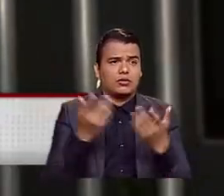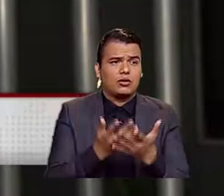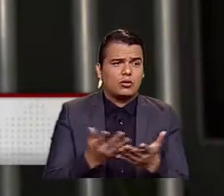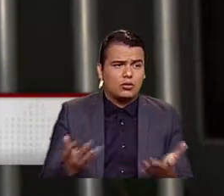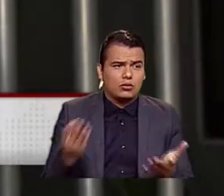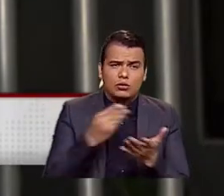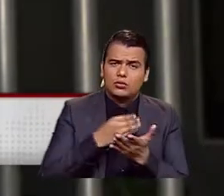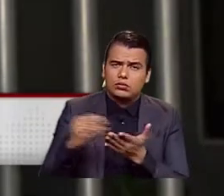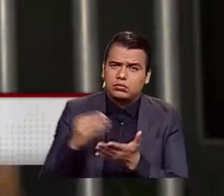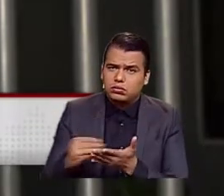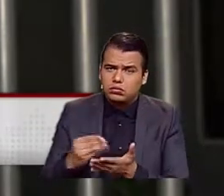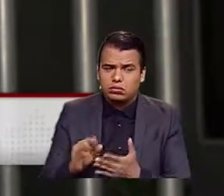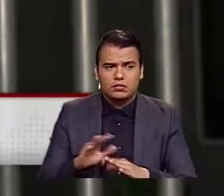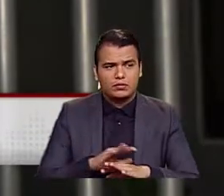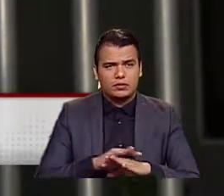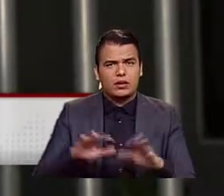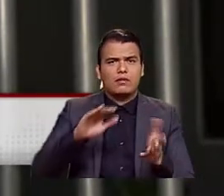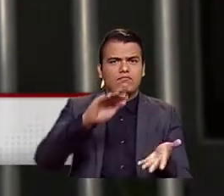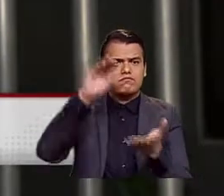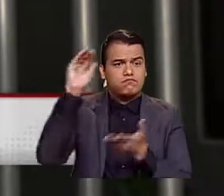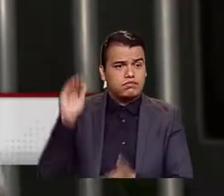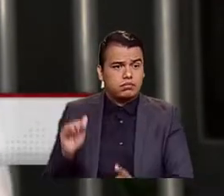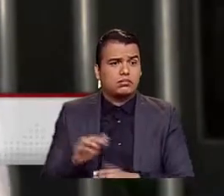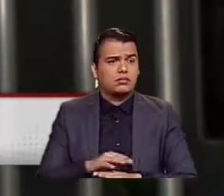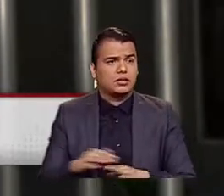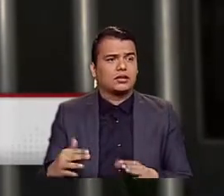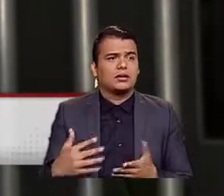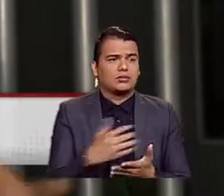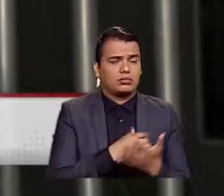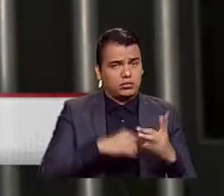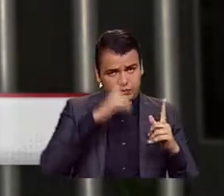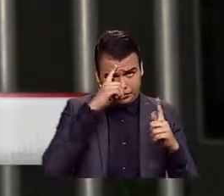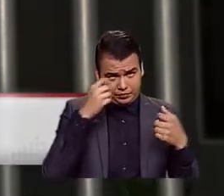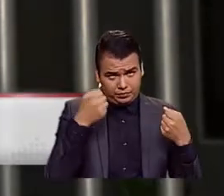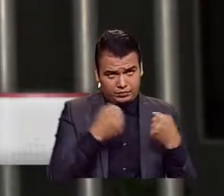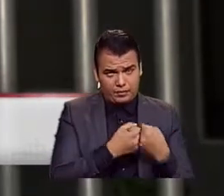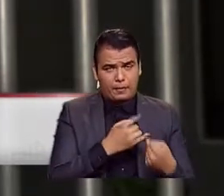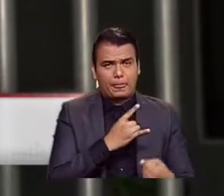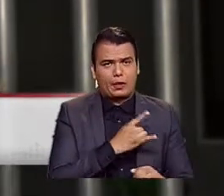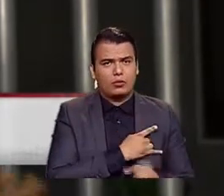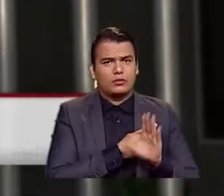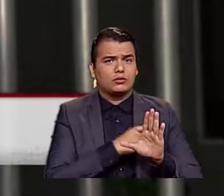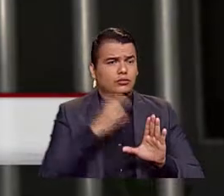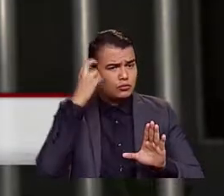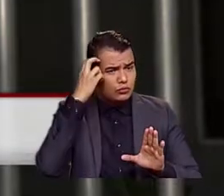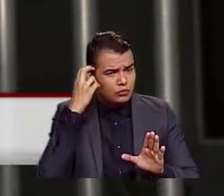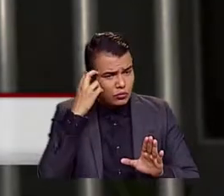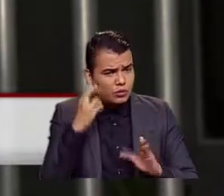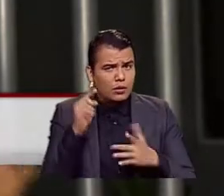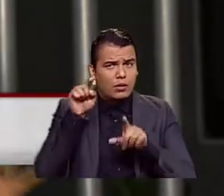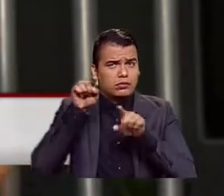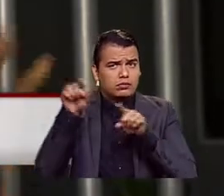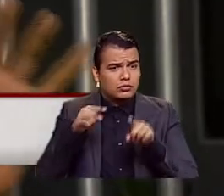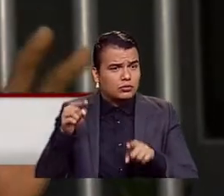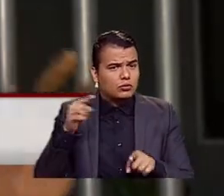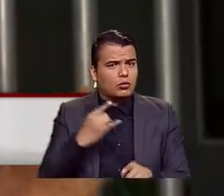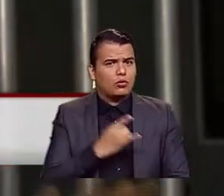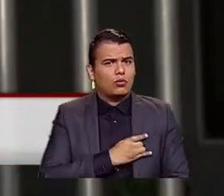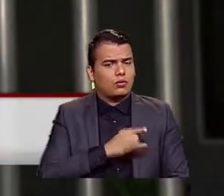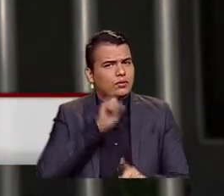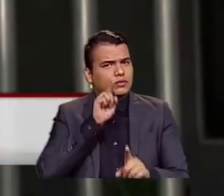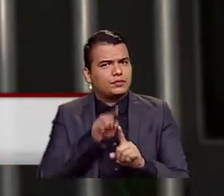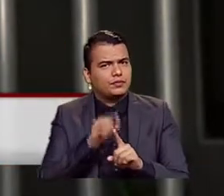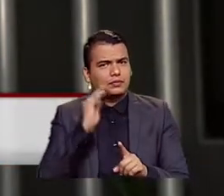que se haga en esos barrios, pero que además podamos hacer un convenio con la Universidad Tecnológica y las demás universidades para que las